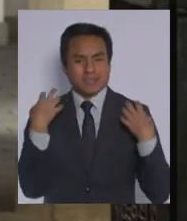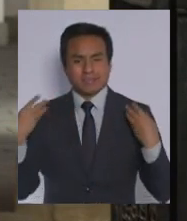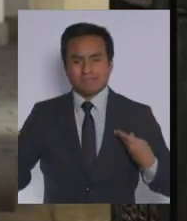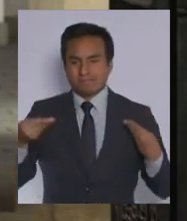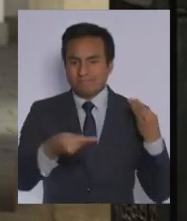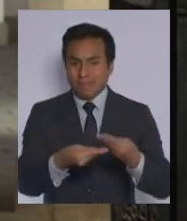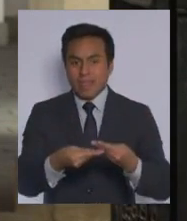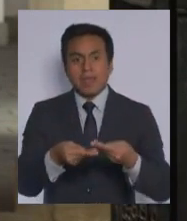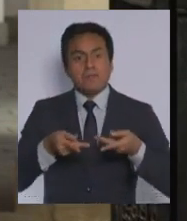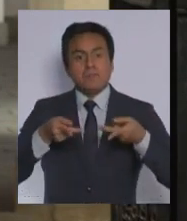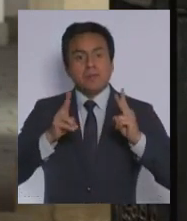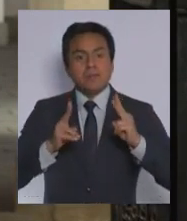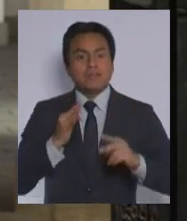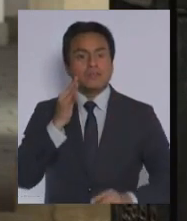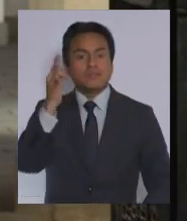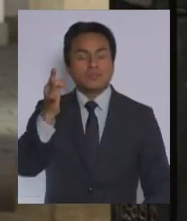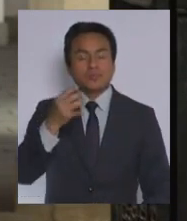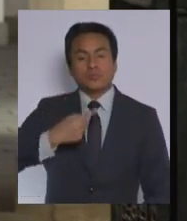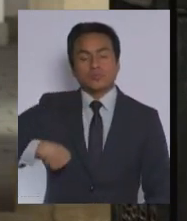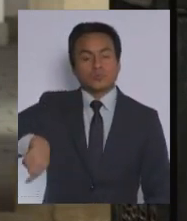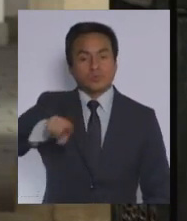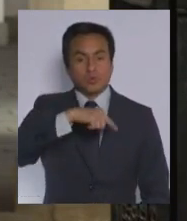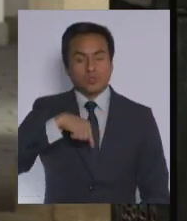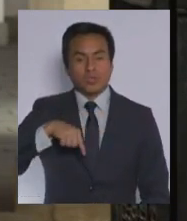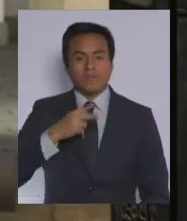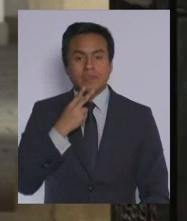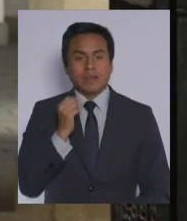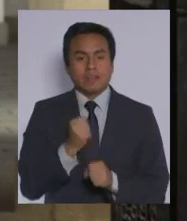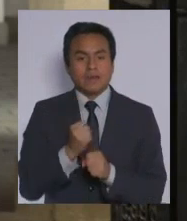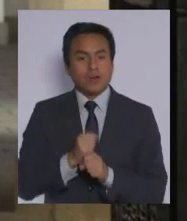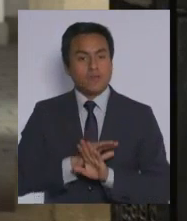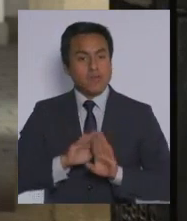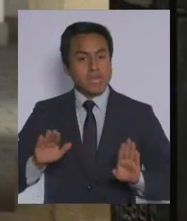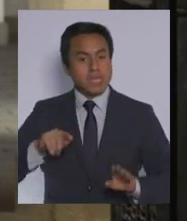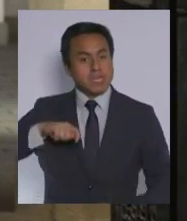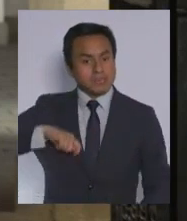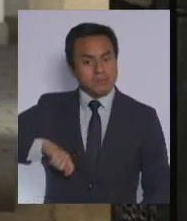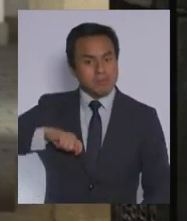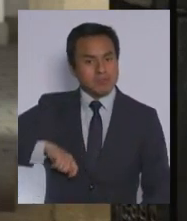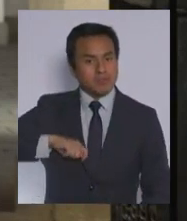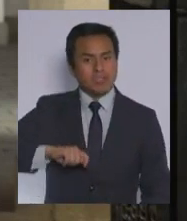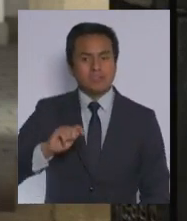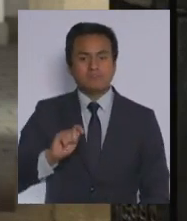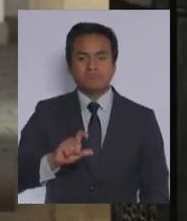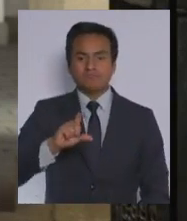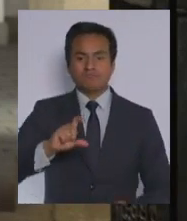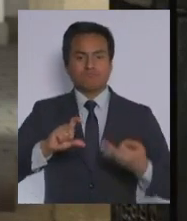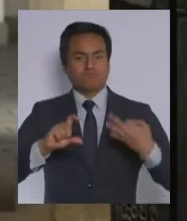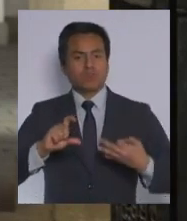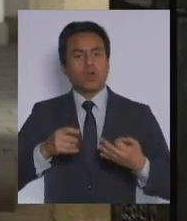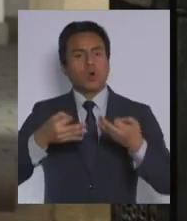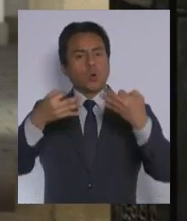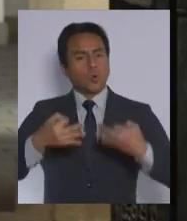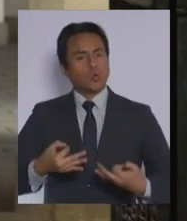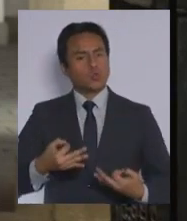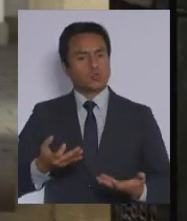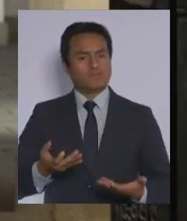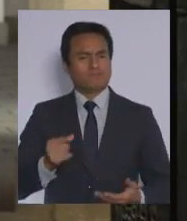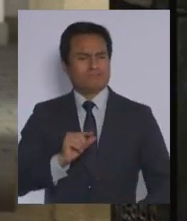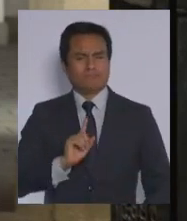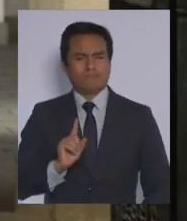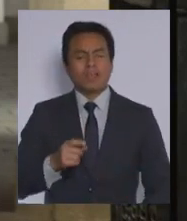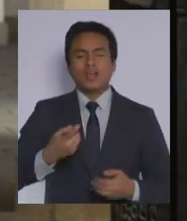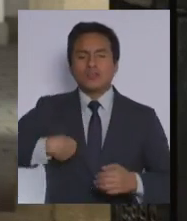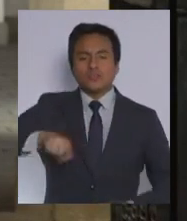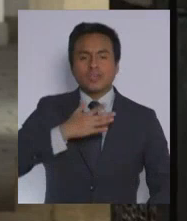permita que que cuando terminemos nuestra vida laboral las pensiones sean dignas y justas nosotros queremos